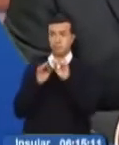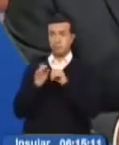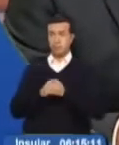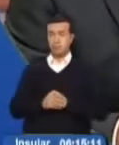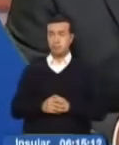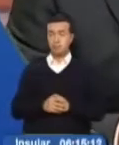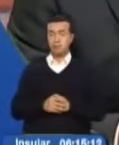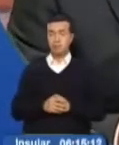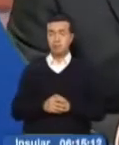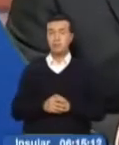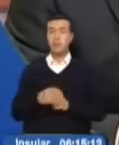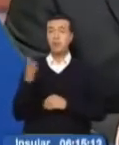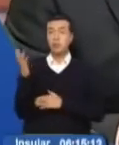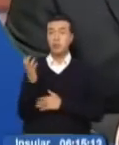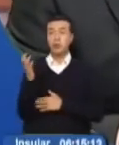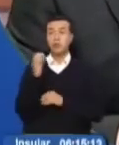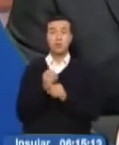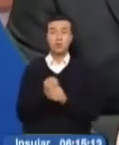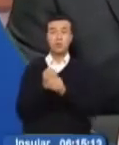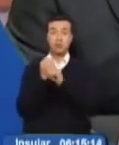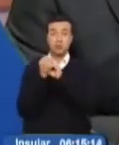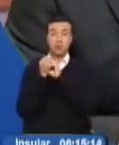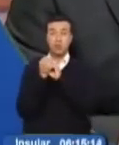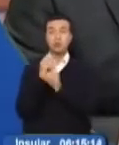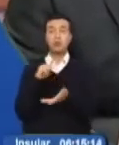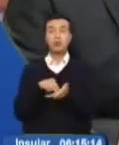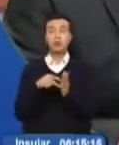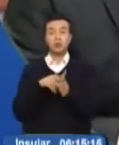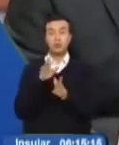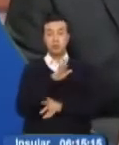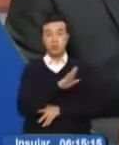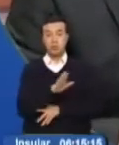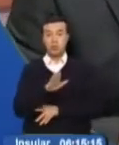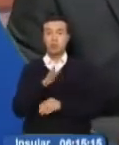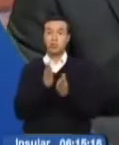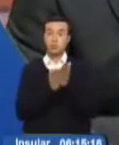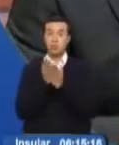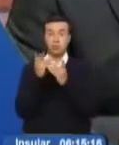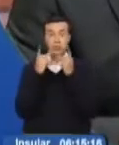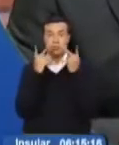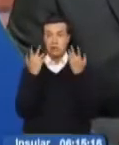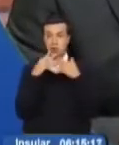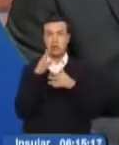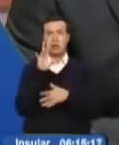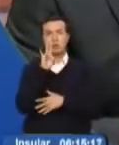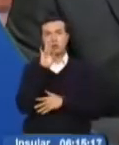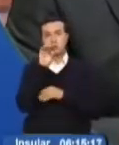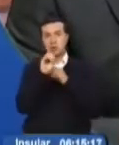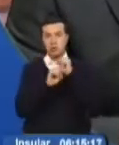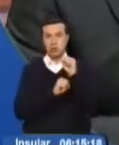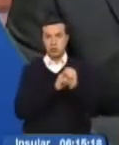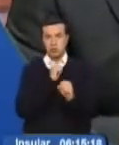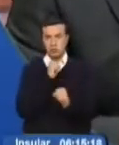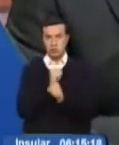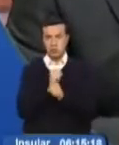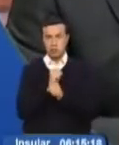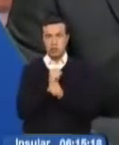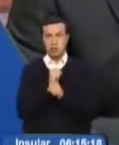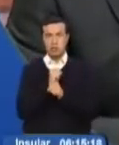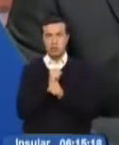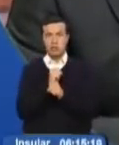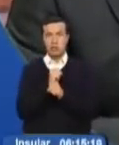las de las jubilaciones obligatorias es decir aquellas que los servidores públicos tengan 70 años